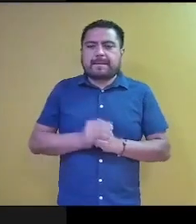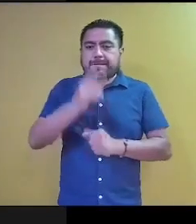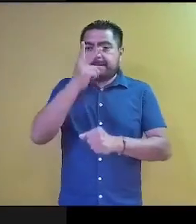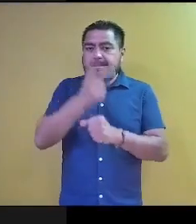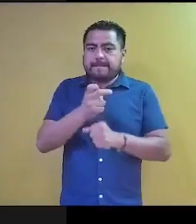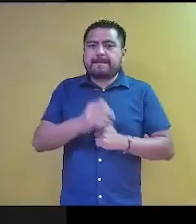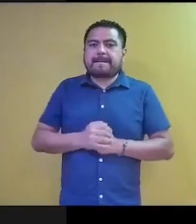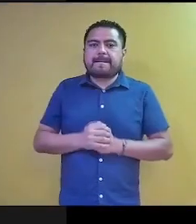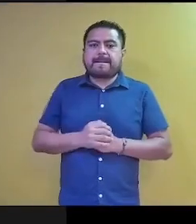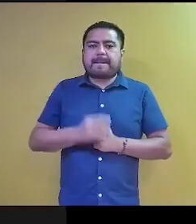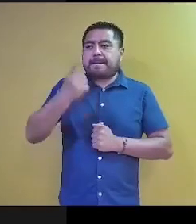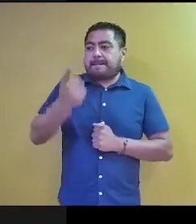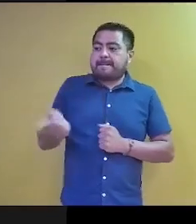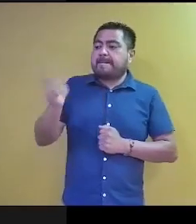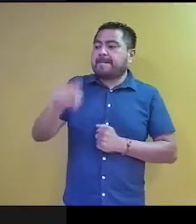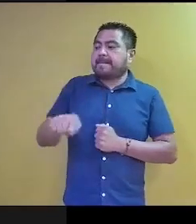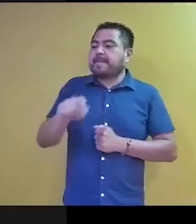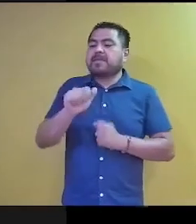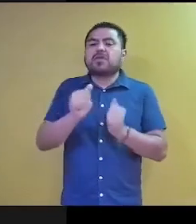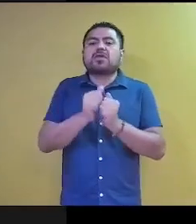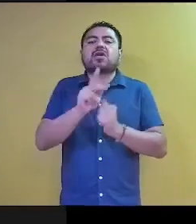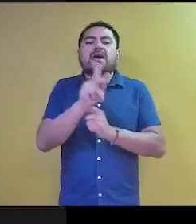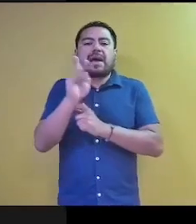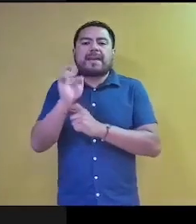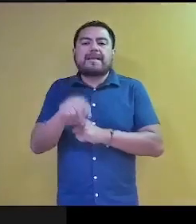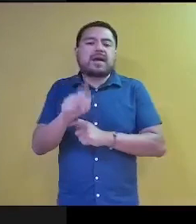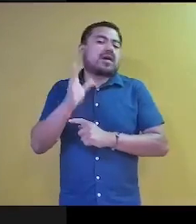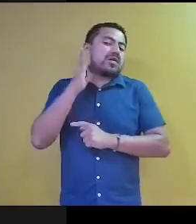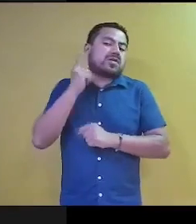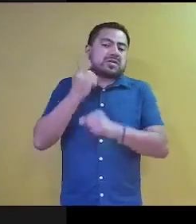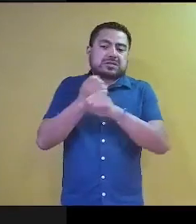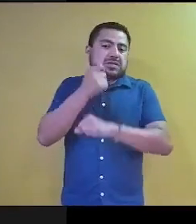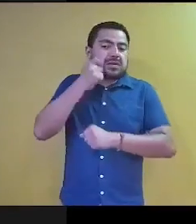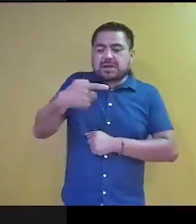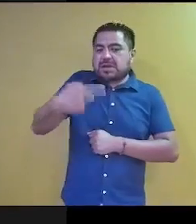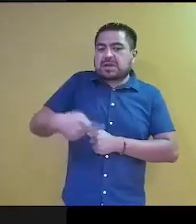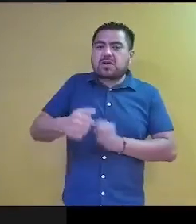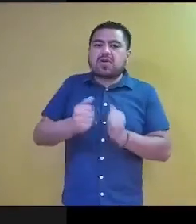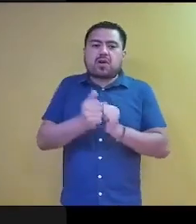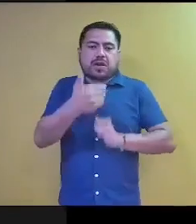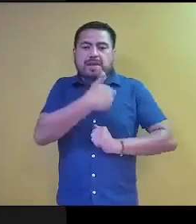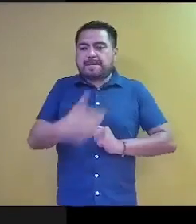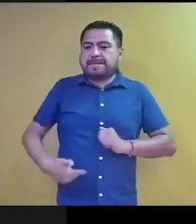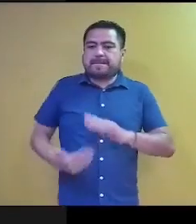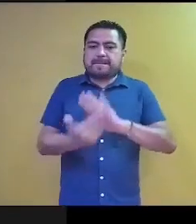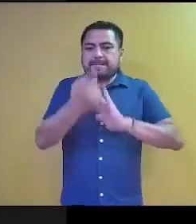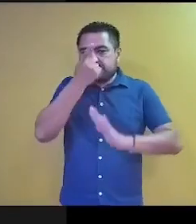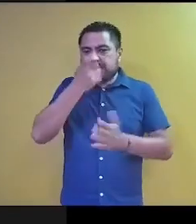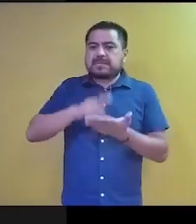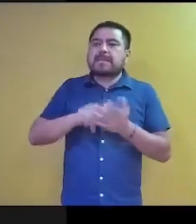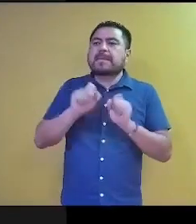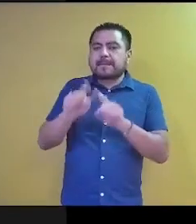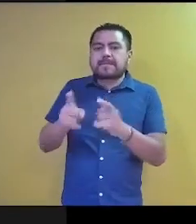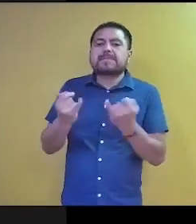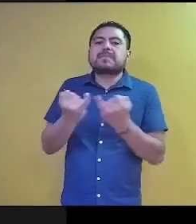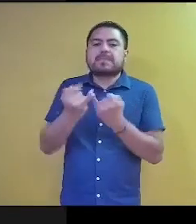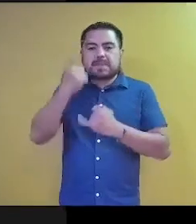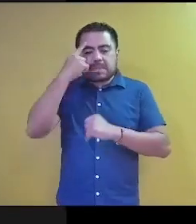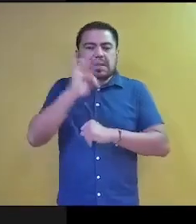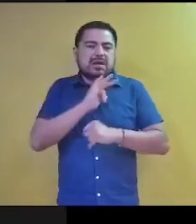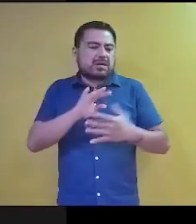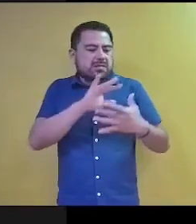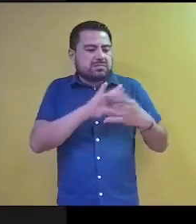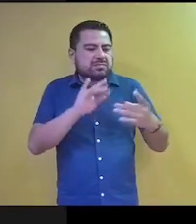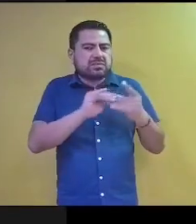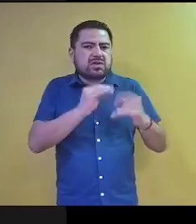Segundo, se ordena dar vista al Pleno del Honorable Congreso del Estado de Guerrero, a través de la presidencia de la mesa directiva del mismo, para los efectos descritos